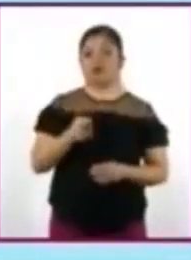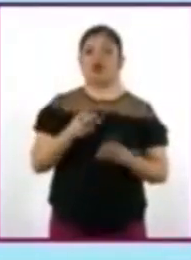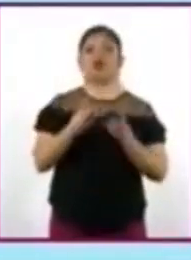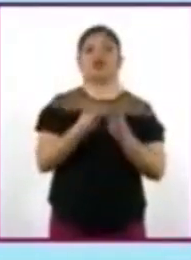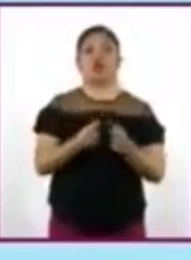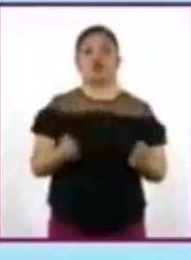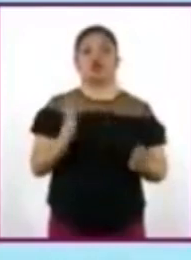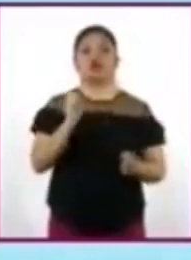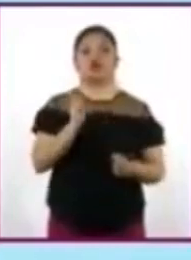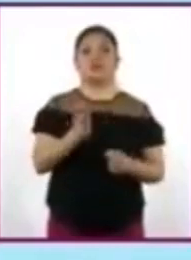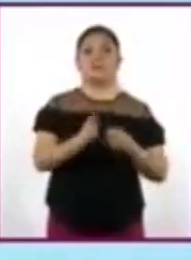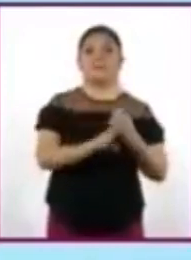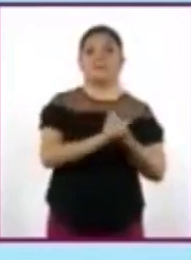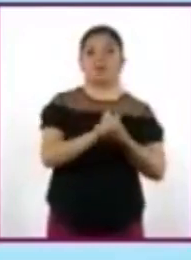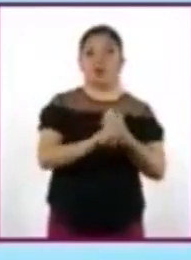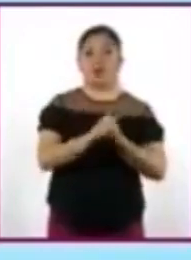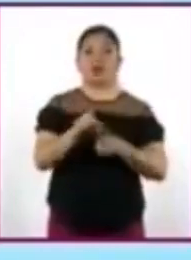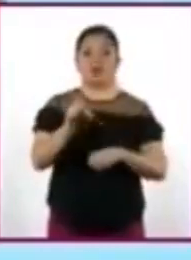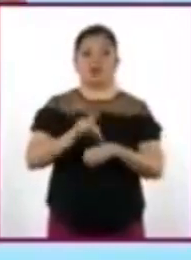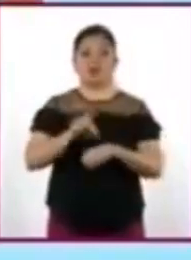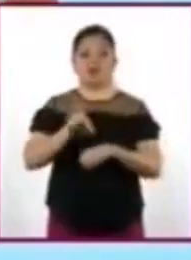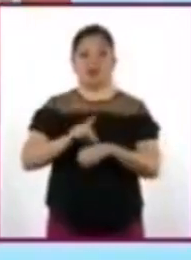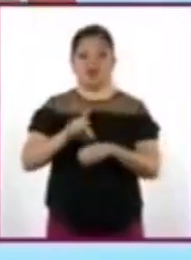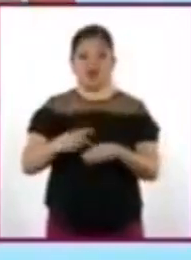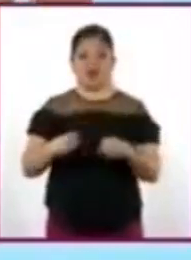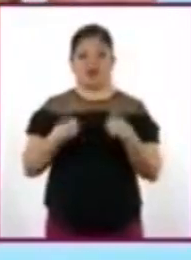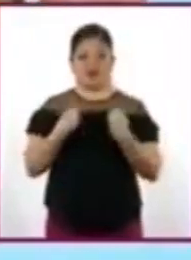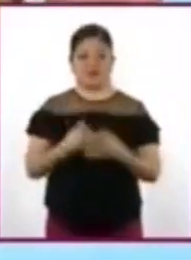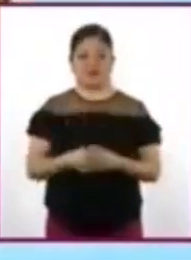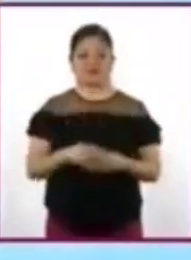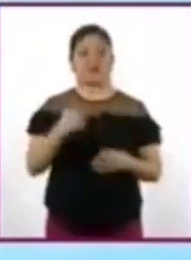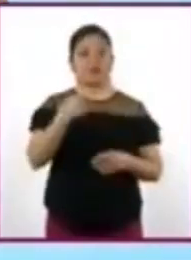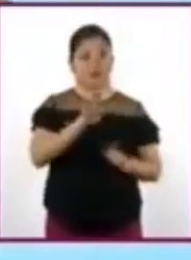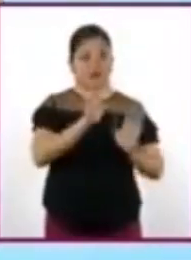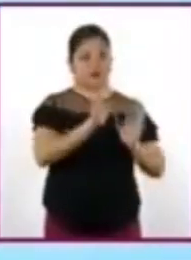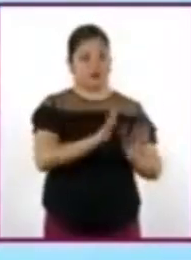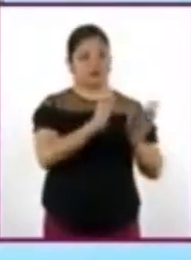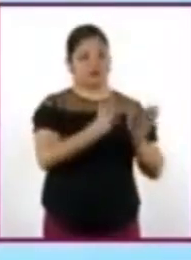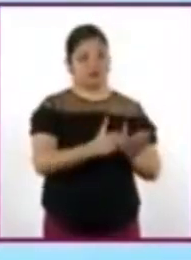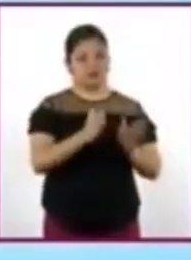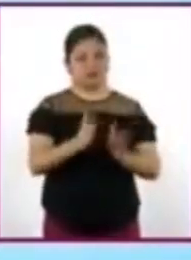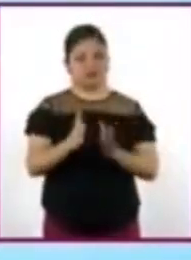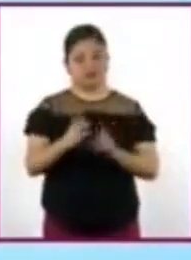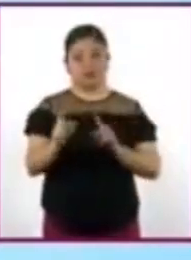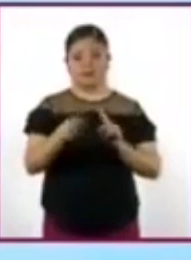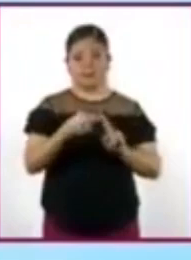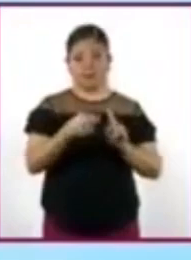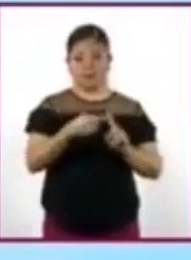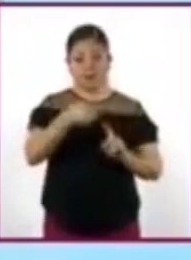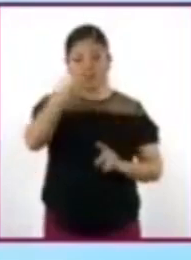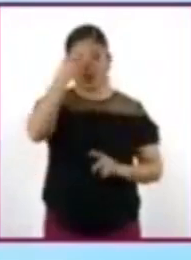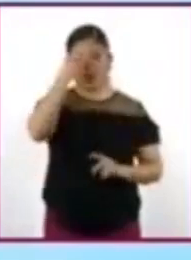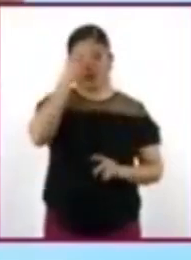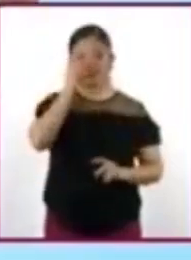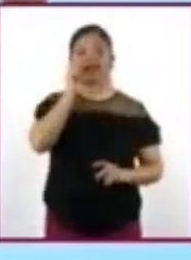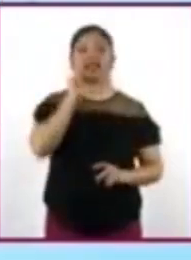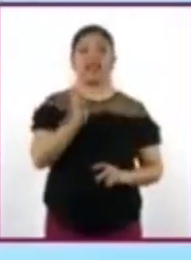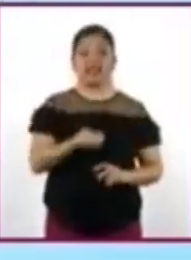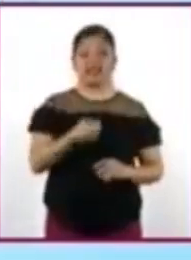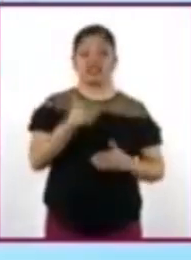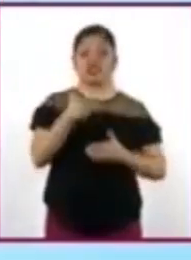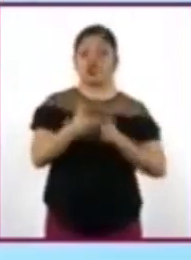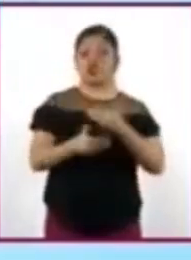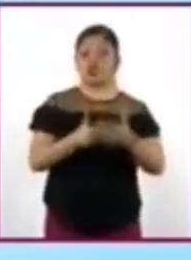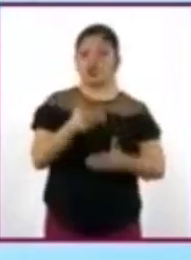podemos encontrar en la vida diaria. Pero vayamos por partes. Primero aprendamos ¿qué es una